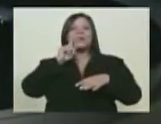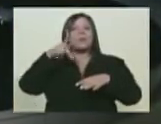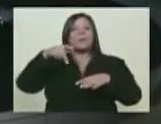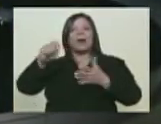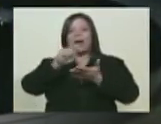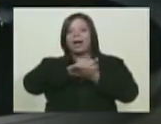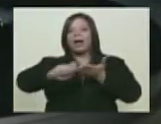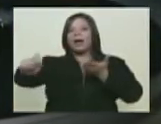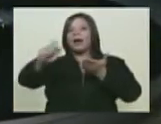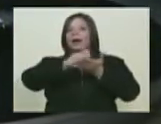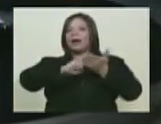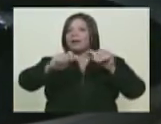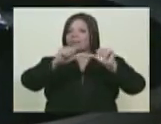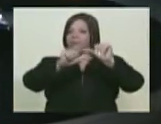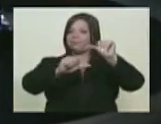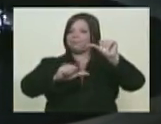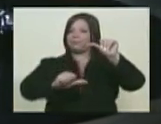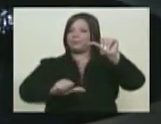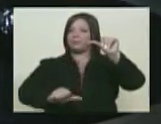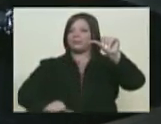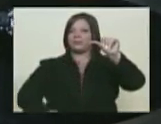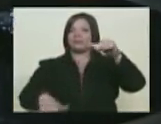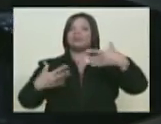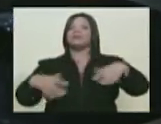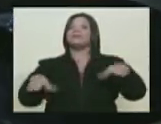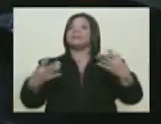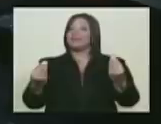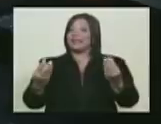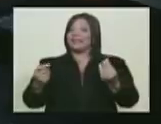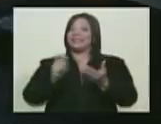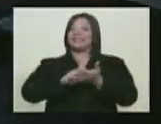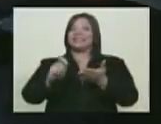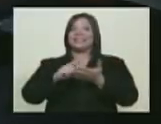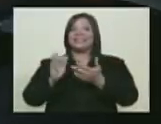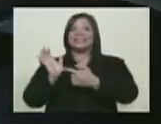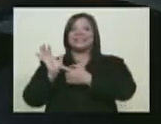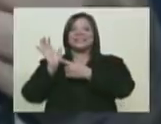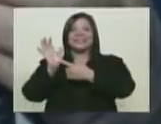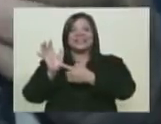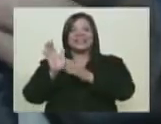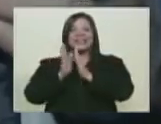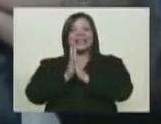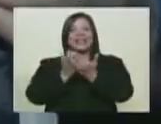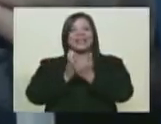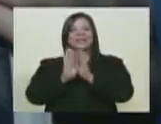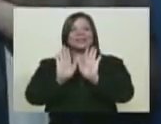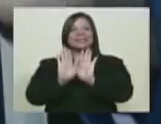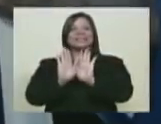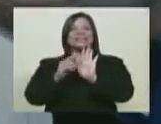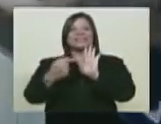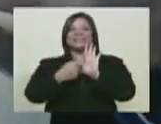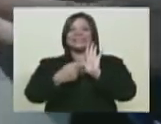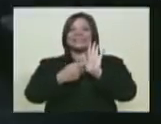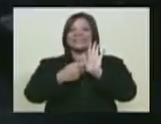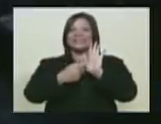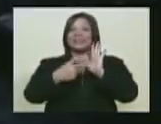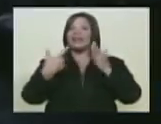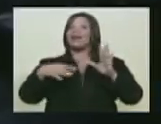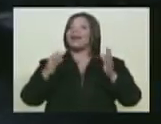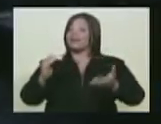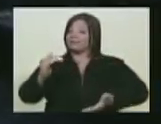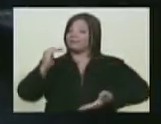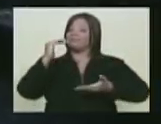escribe largo, ¿verdad? Y tendido. Mira nomás. Mira. Pero este está anotado y todo. Este es un